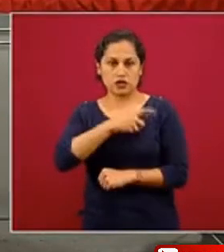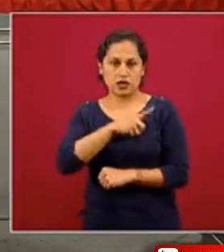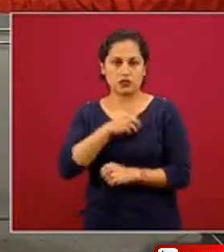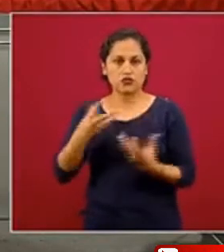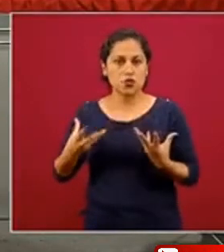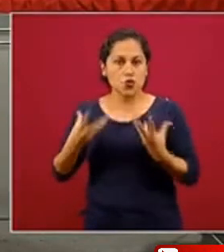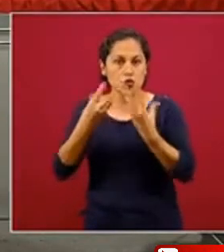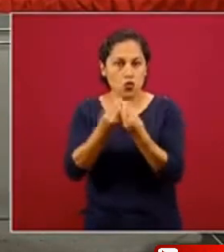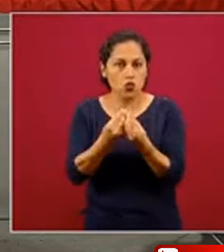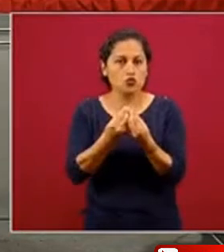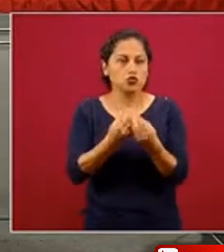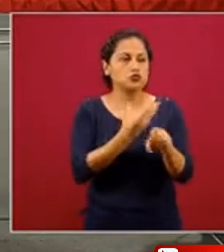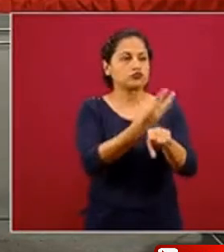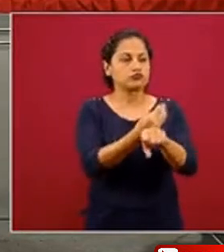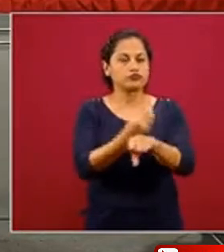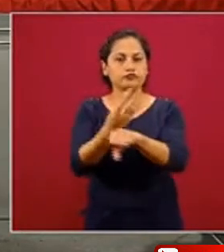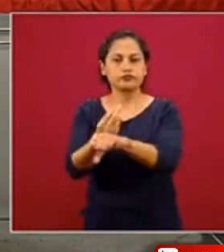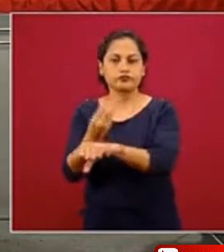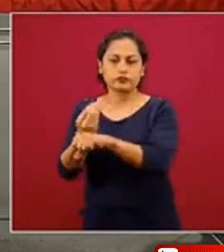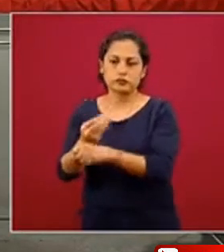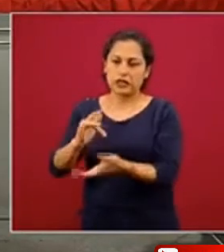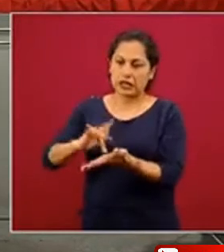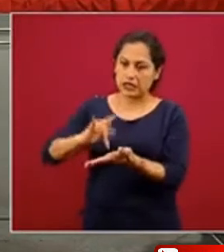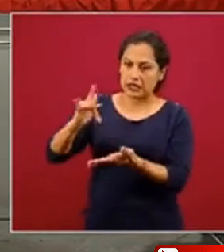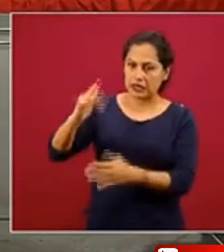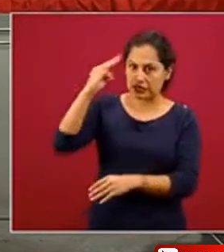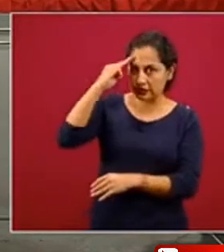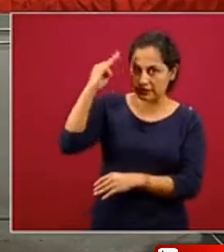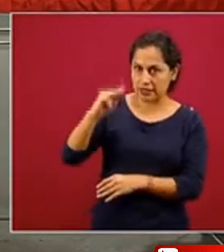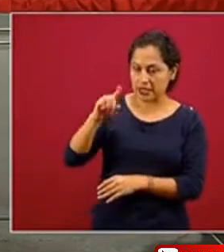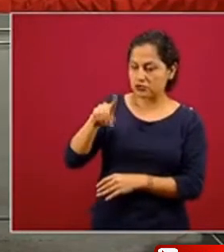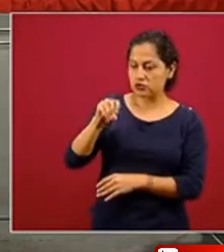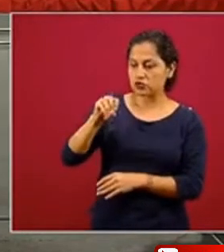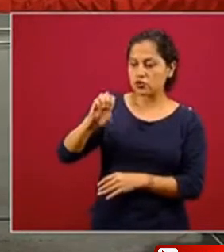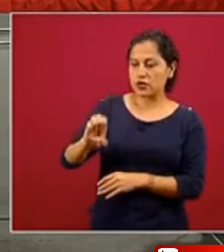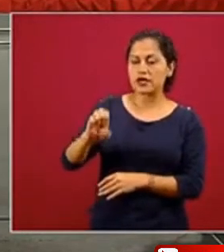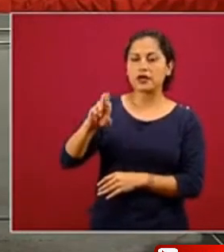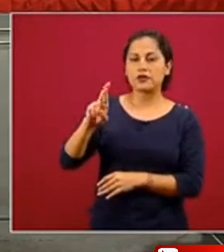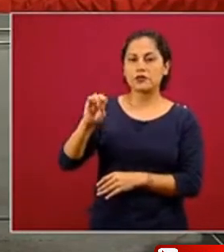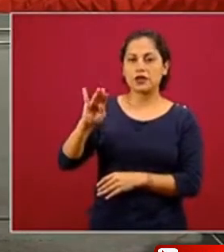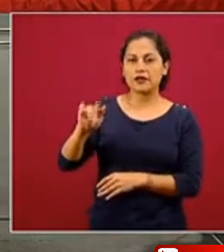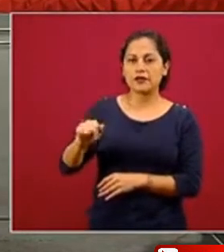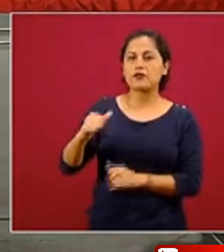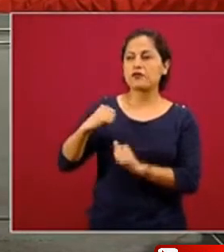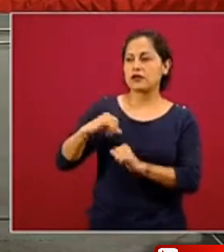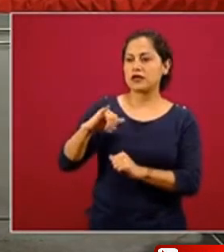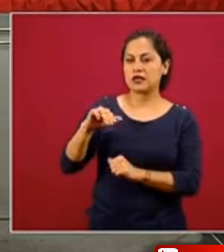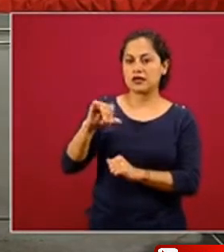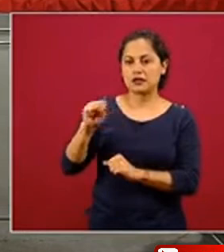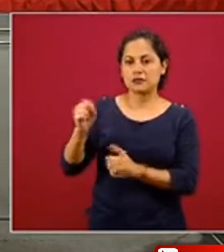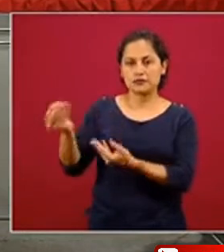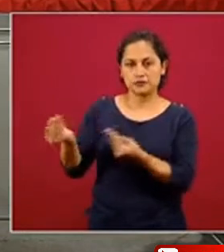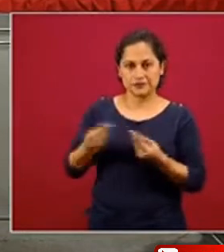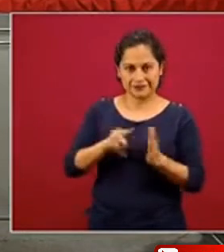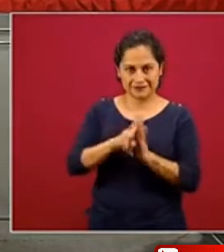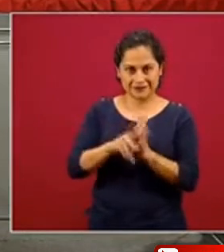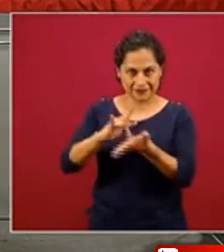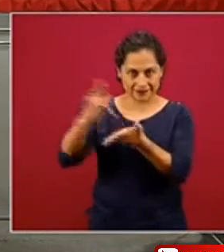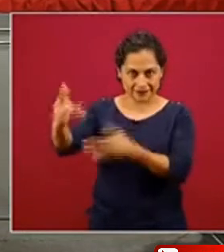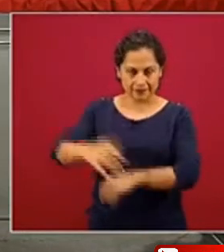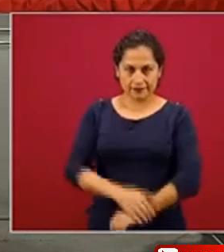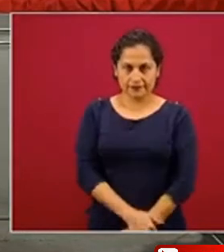y le agradecemos al maestro Zoe Robledo y al IMSS que nos hayan puesto a disposición este material. Por favor.